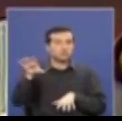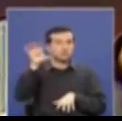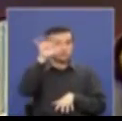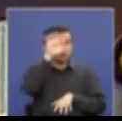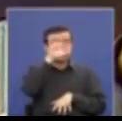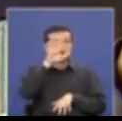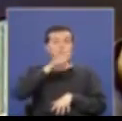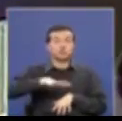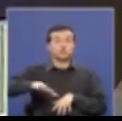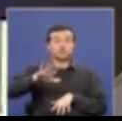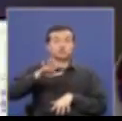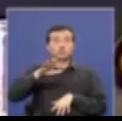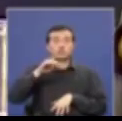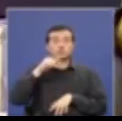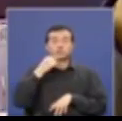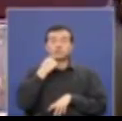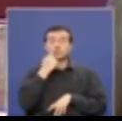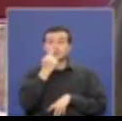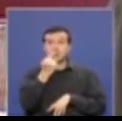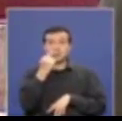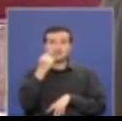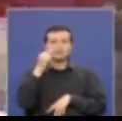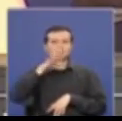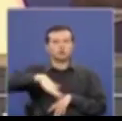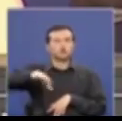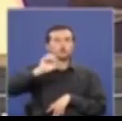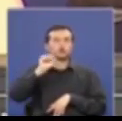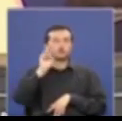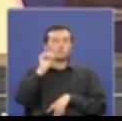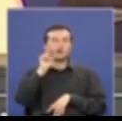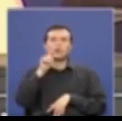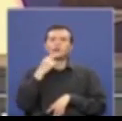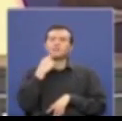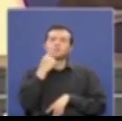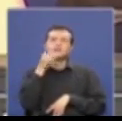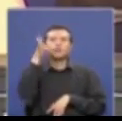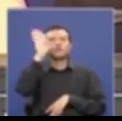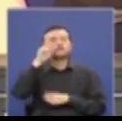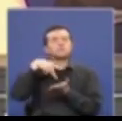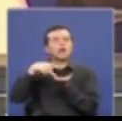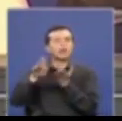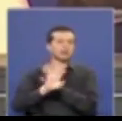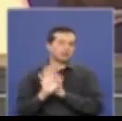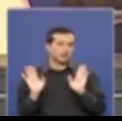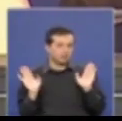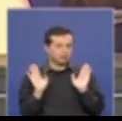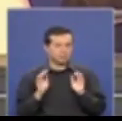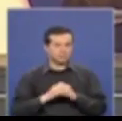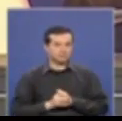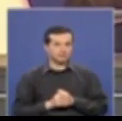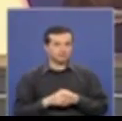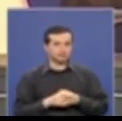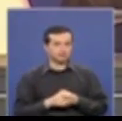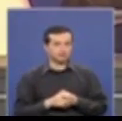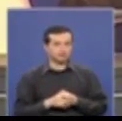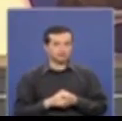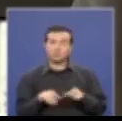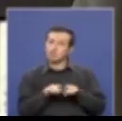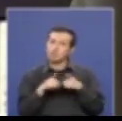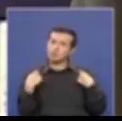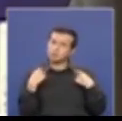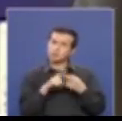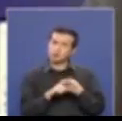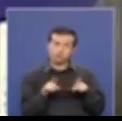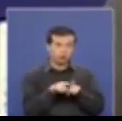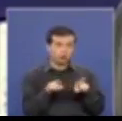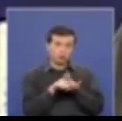Sí. En Zumbagua era Dios le pague, no era Ashtaka pagi. ¿Ok? Igual en el castellano, señor presidente. Sí. Claro,